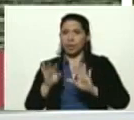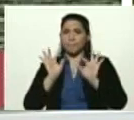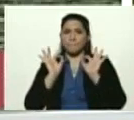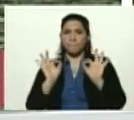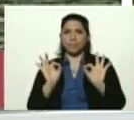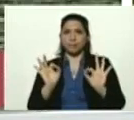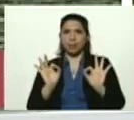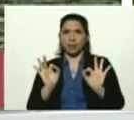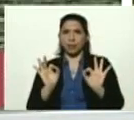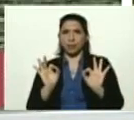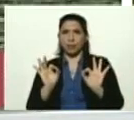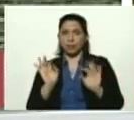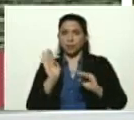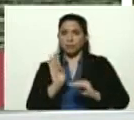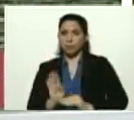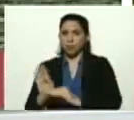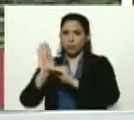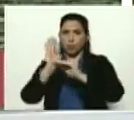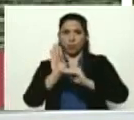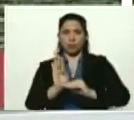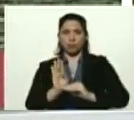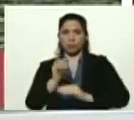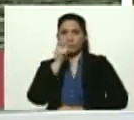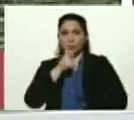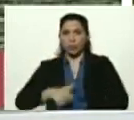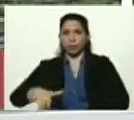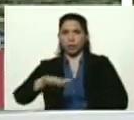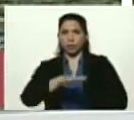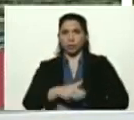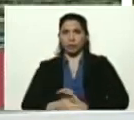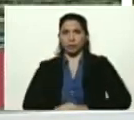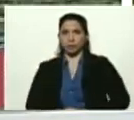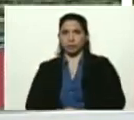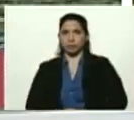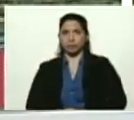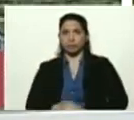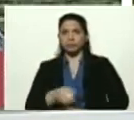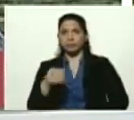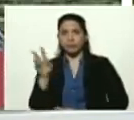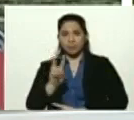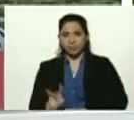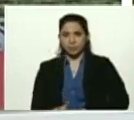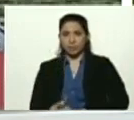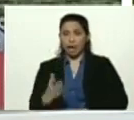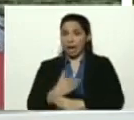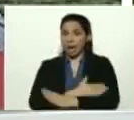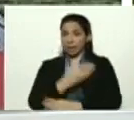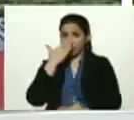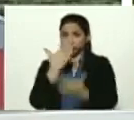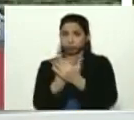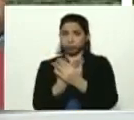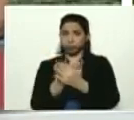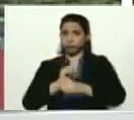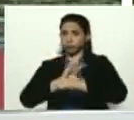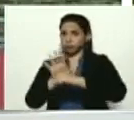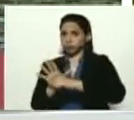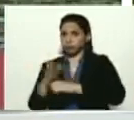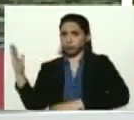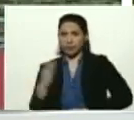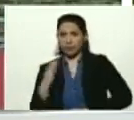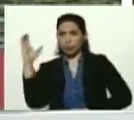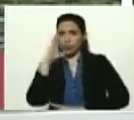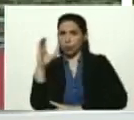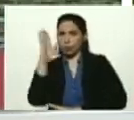especiales de protección para el pueblo de Venezuela ante esta situación en que el coronavirus venido de Colombia y de